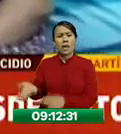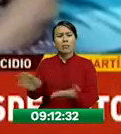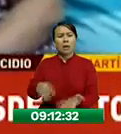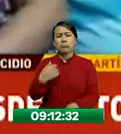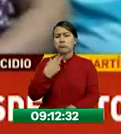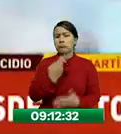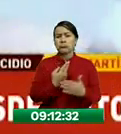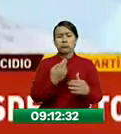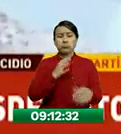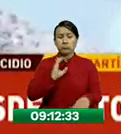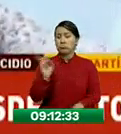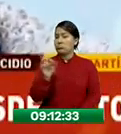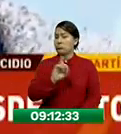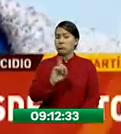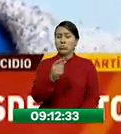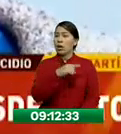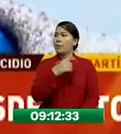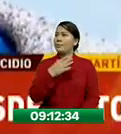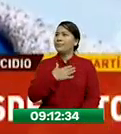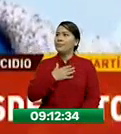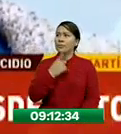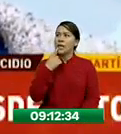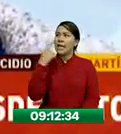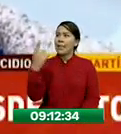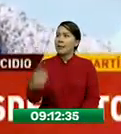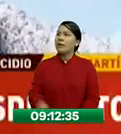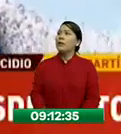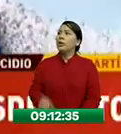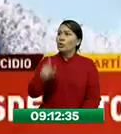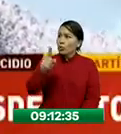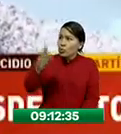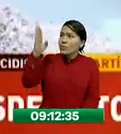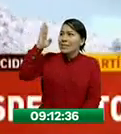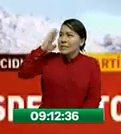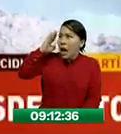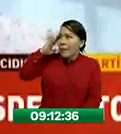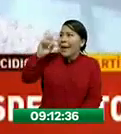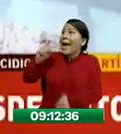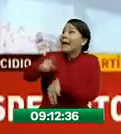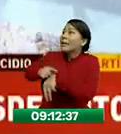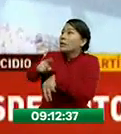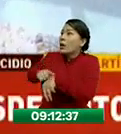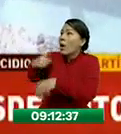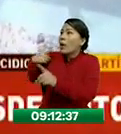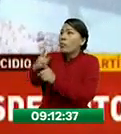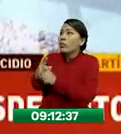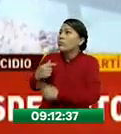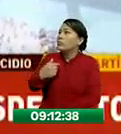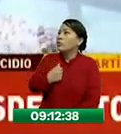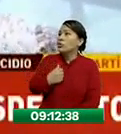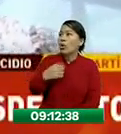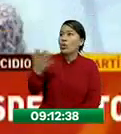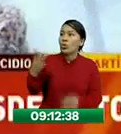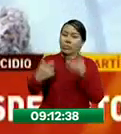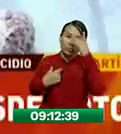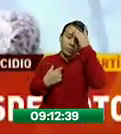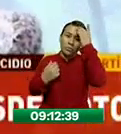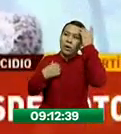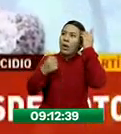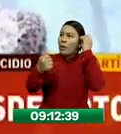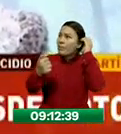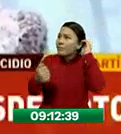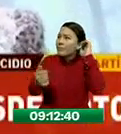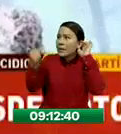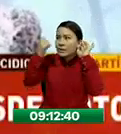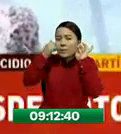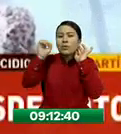feminicidio. Ahorita yo le he visto, yo le he dicho, tú debes saber qué hora te has encontrado. Me dicen, no, mi registro, yo siempre borro. Sí aceptó que